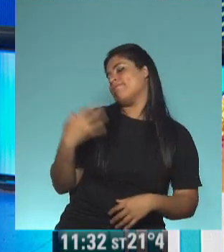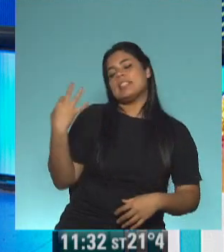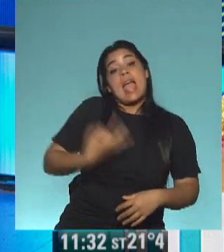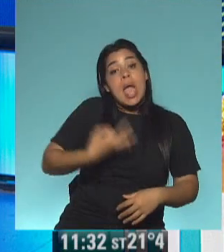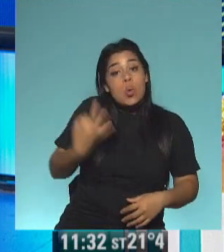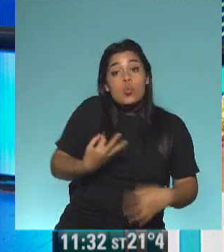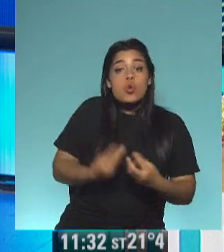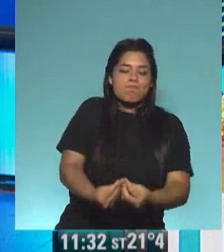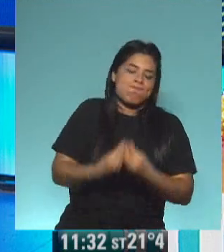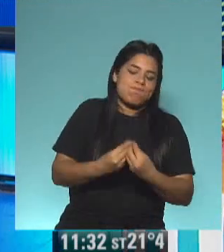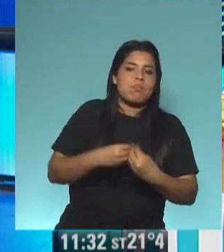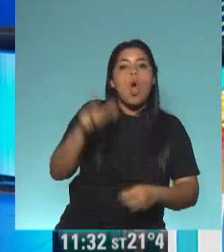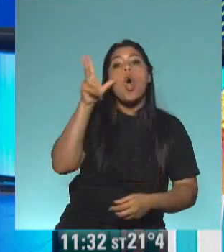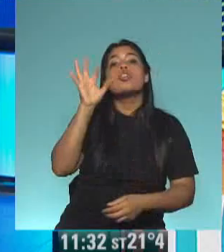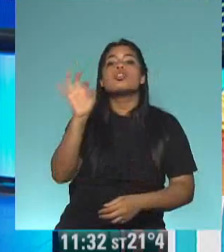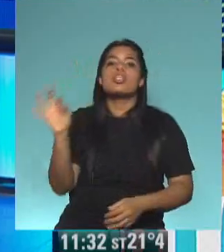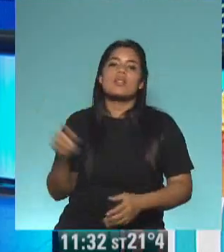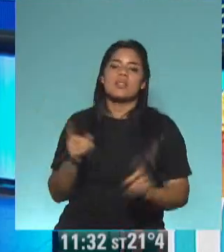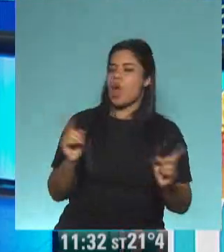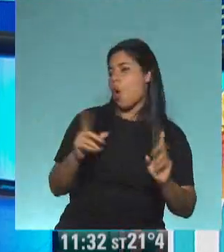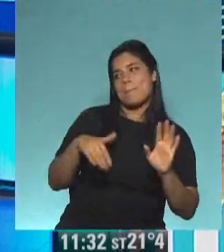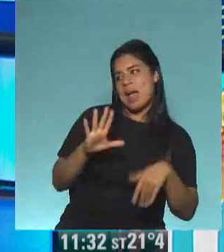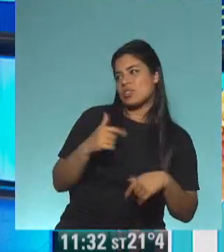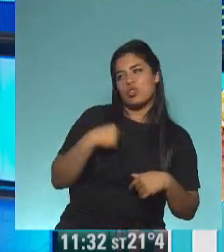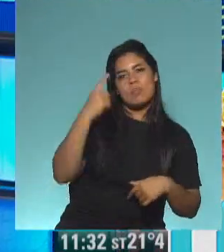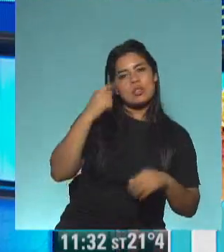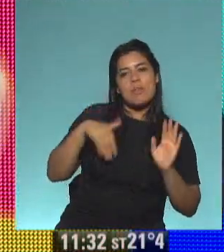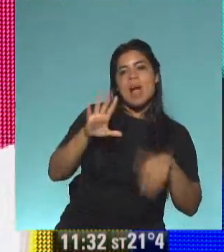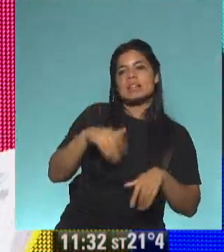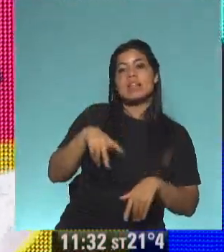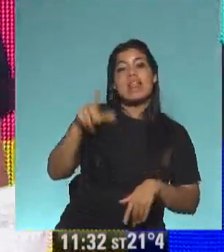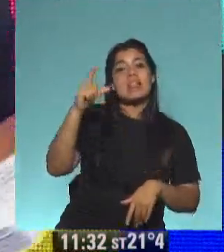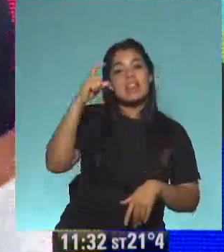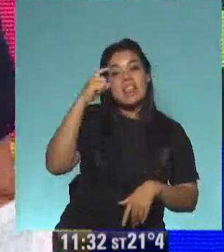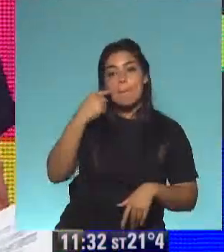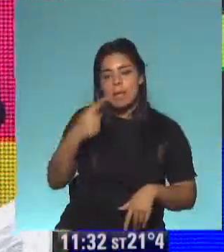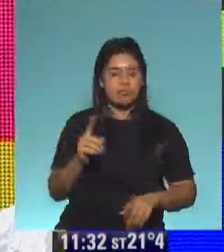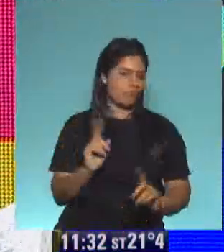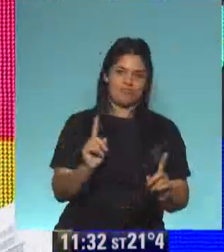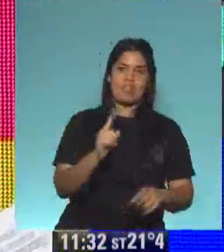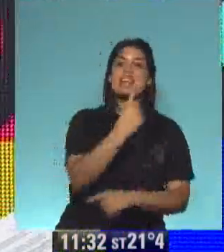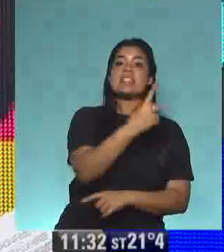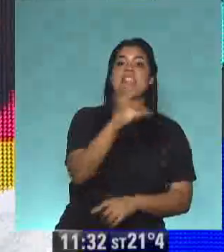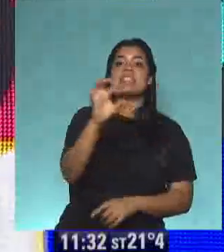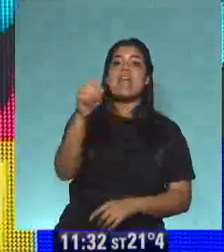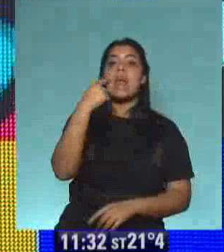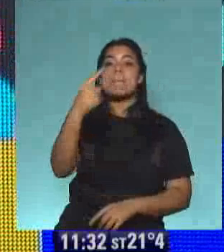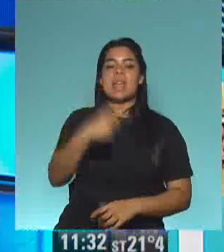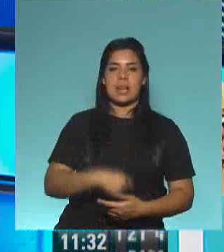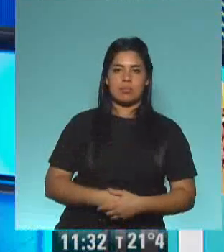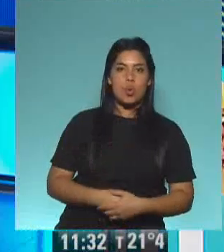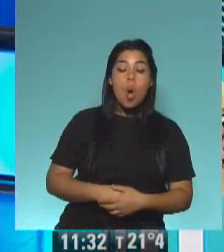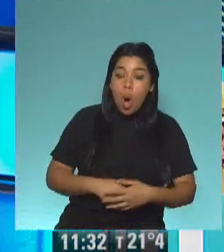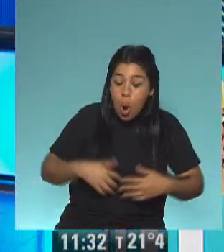digamos, 800. No, un poco más, 10.000. 100.000 aromas. ¿Qué? Recuerdo